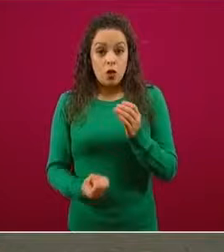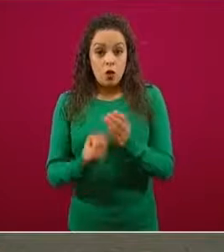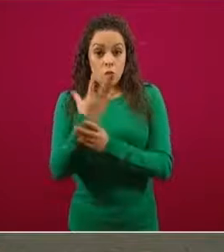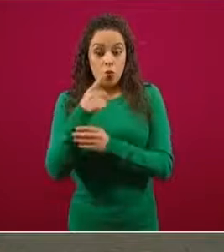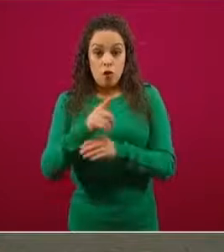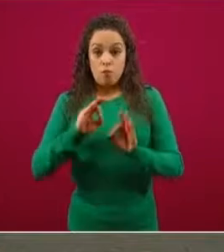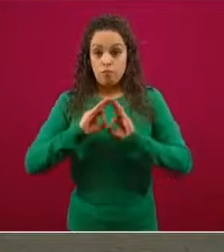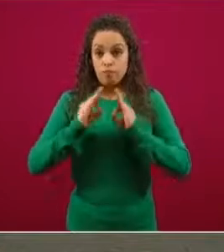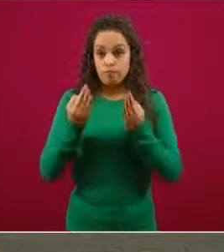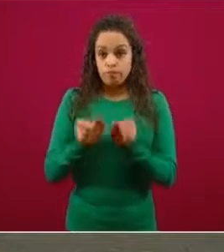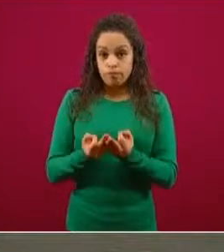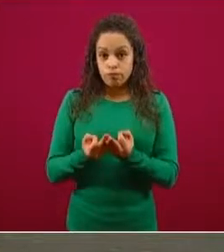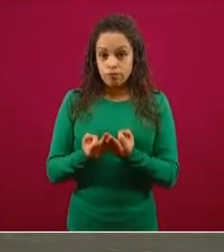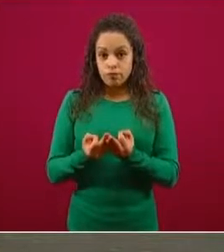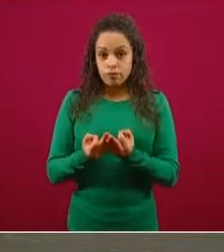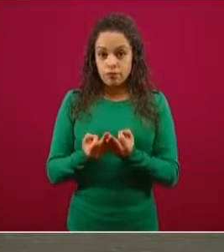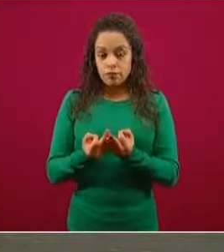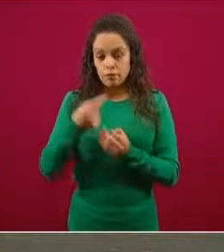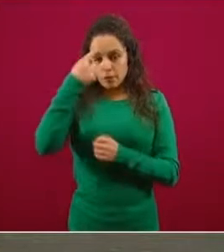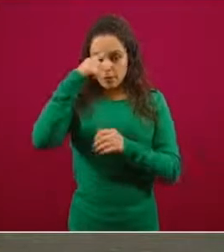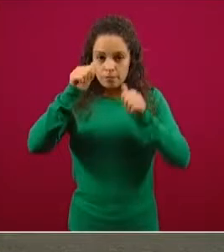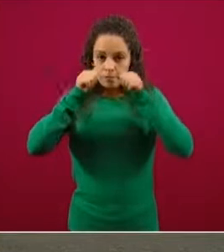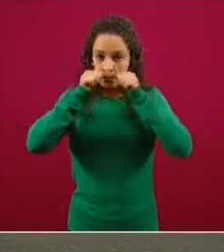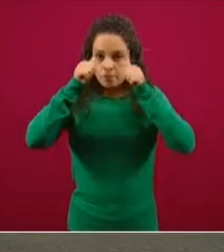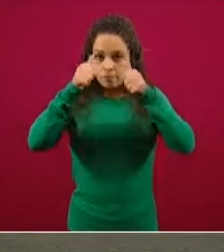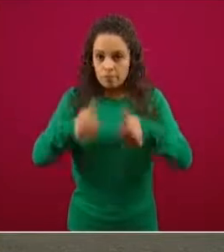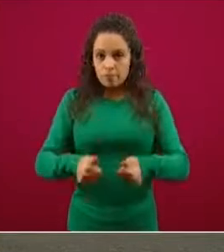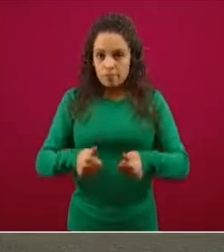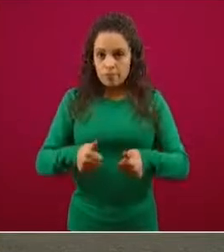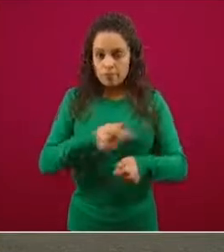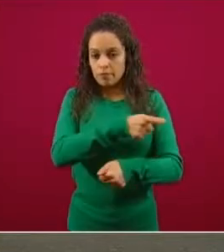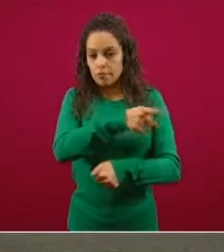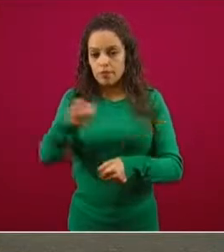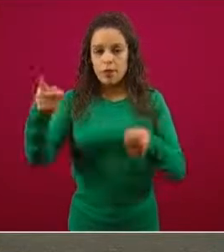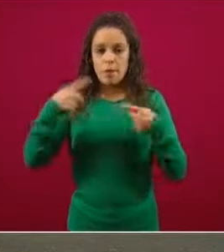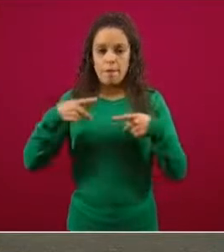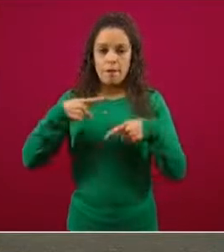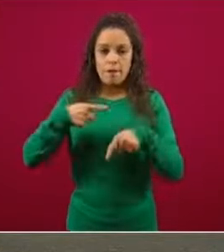la cobertura de servicios para la atención COVID en